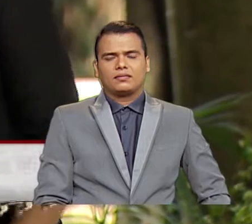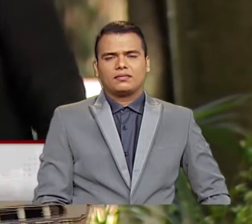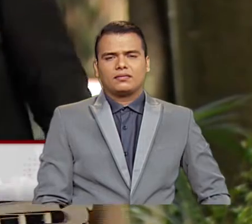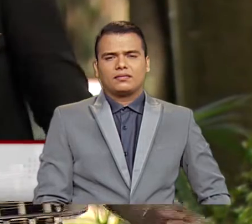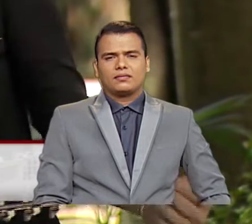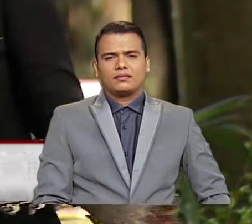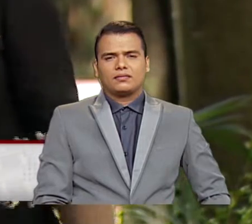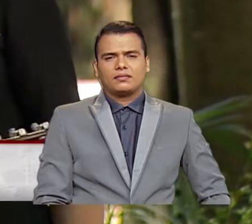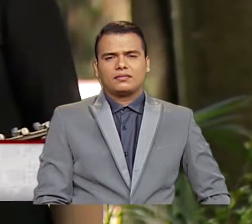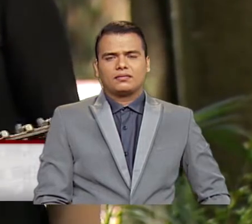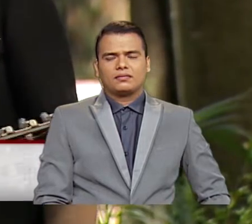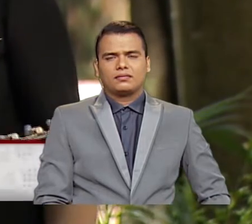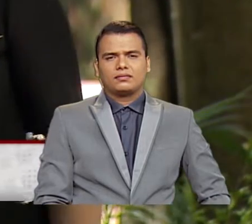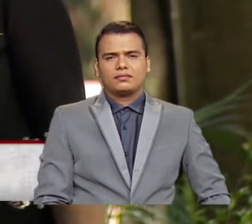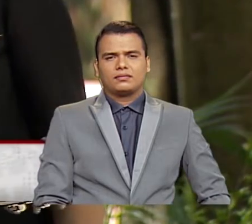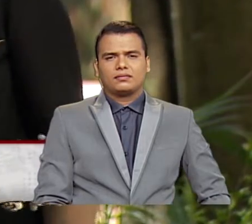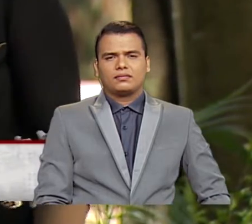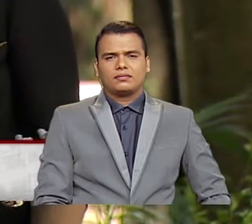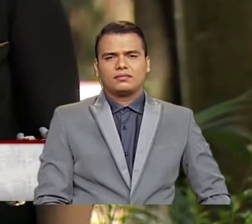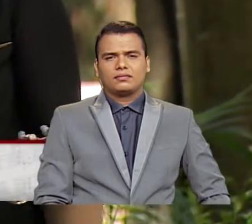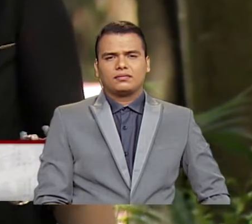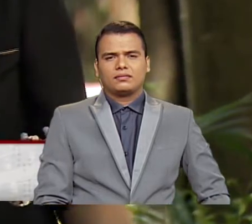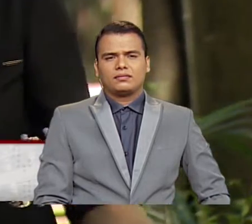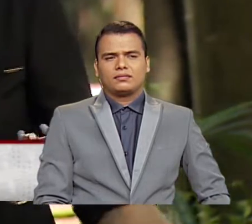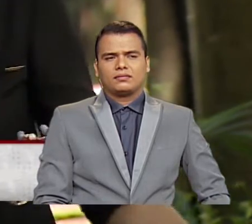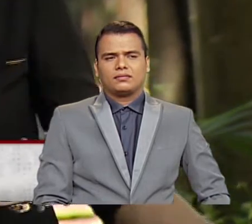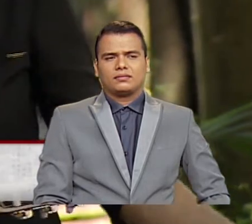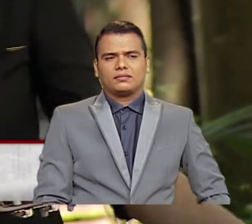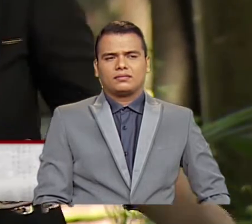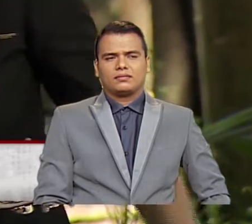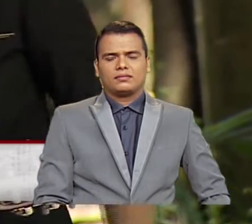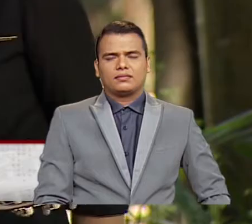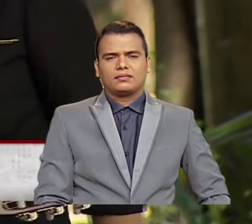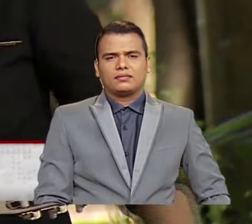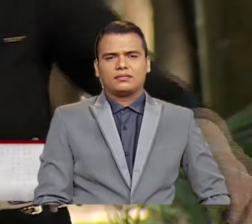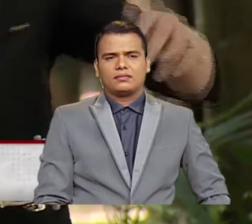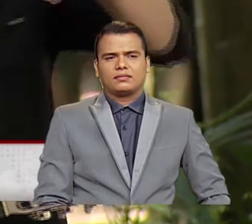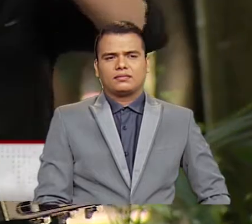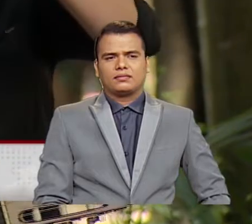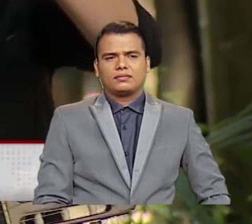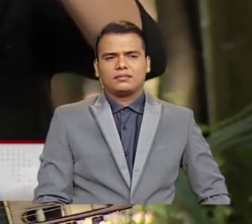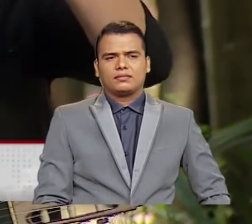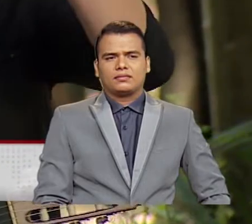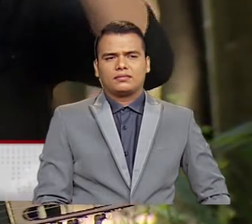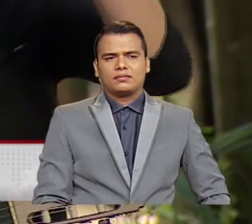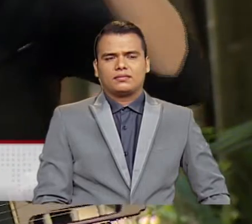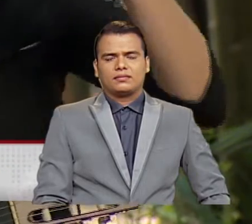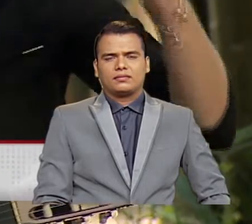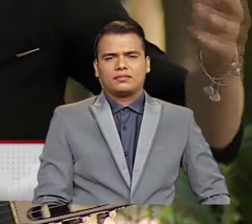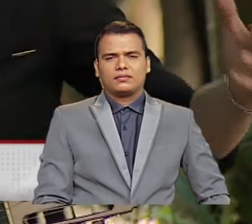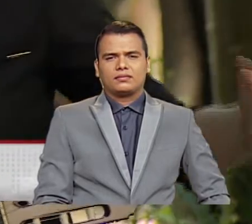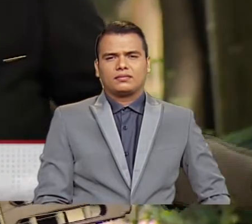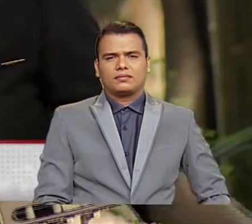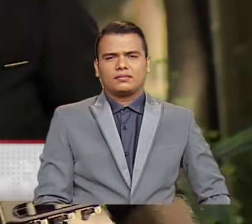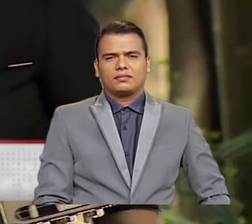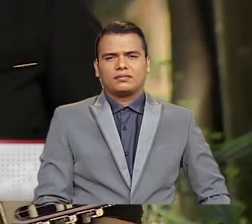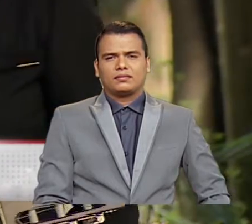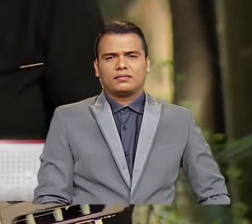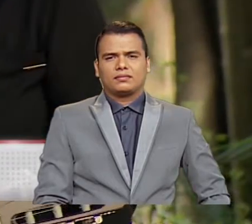de un hombre que hoy es mi héroe marcaron mi vida. Lo vi plantar